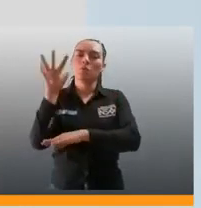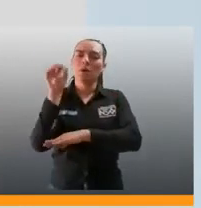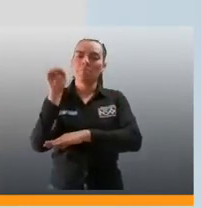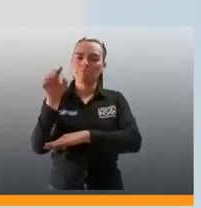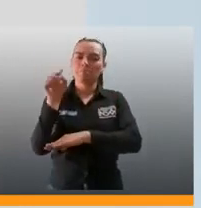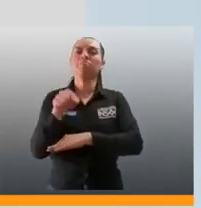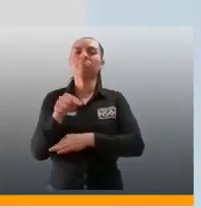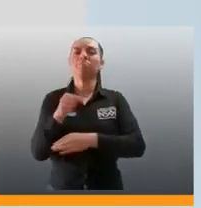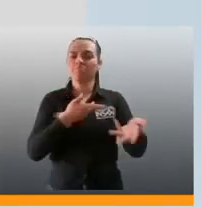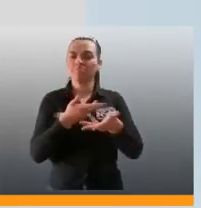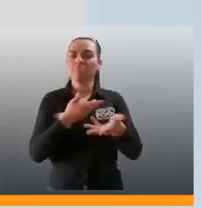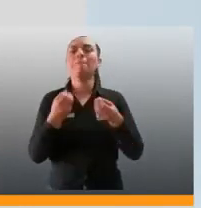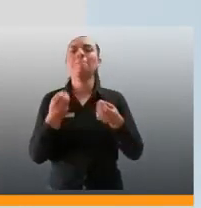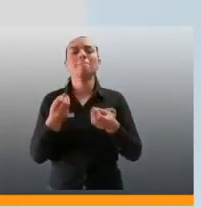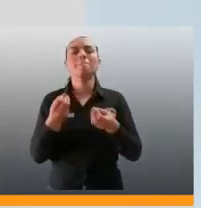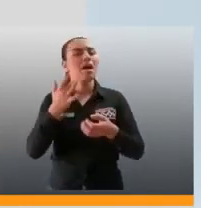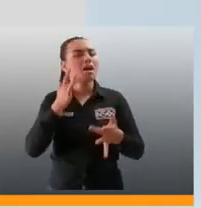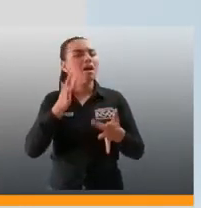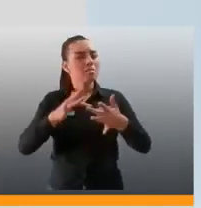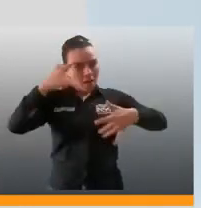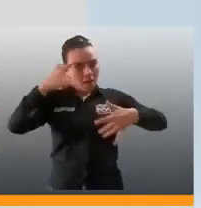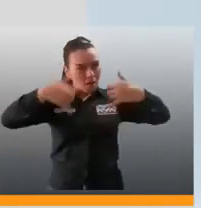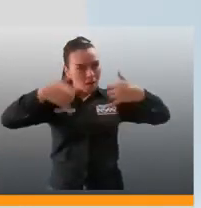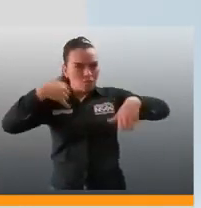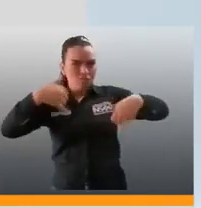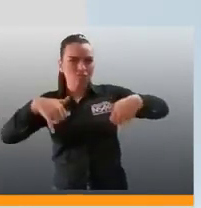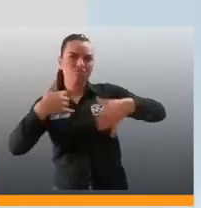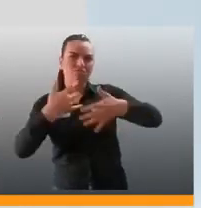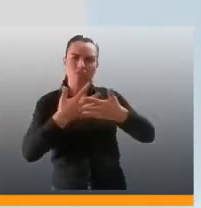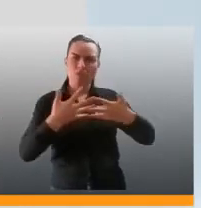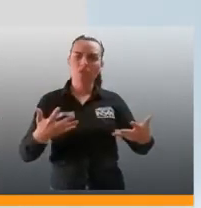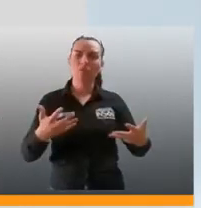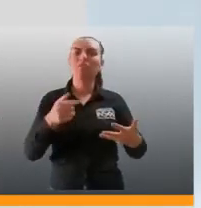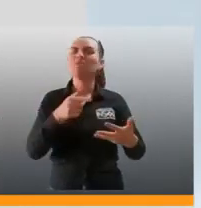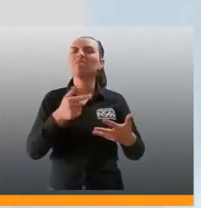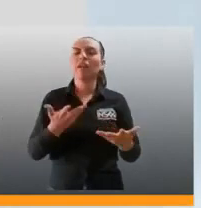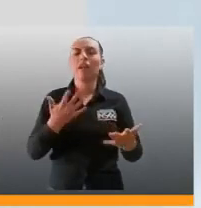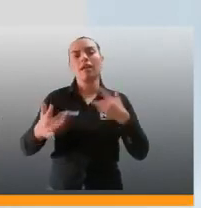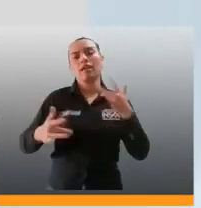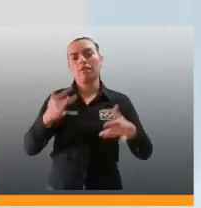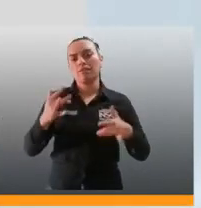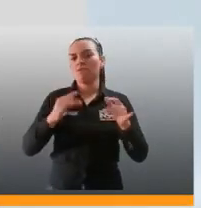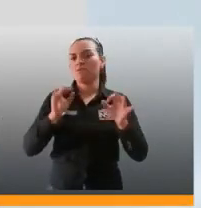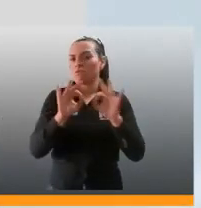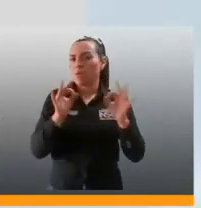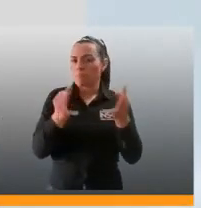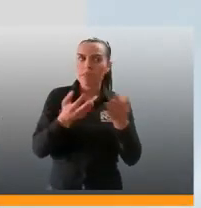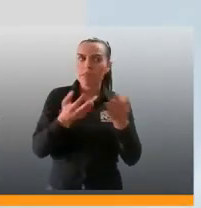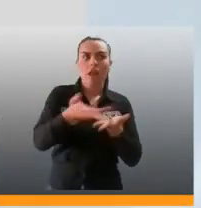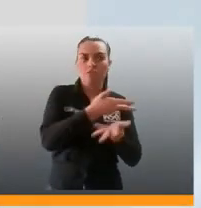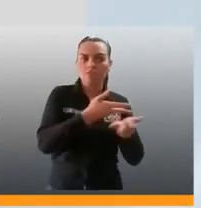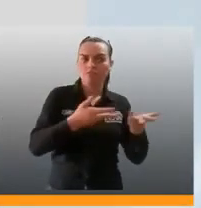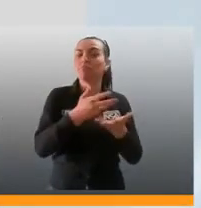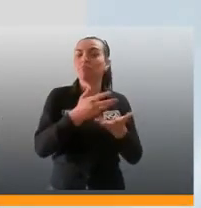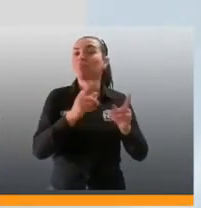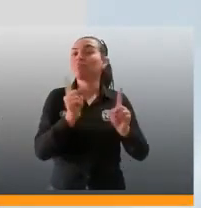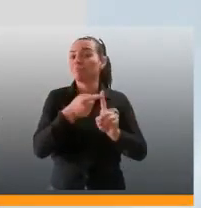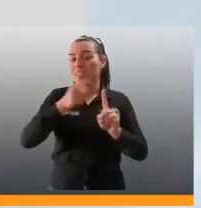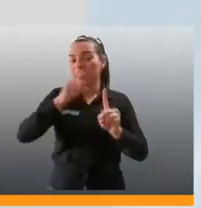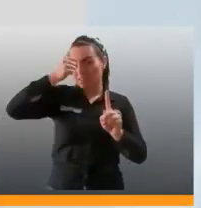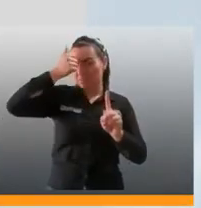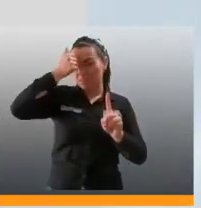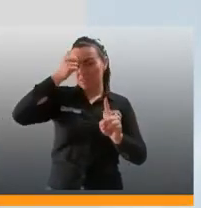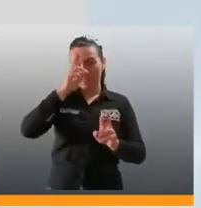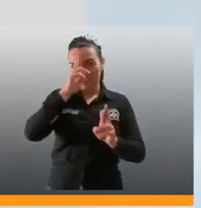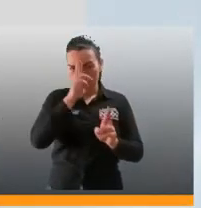lúdicas para que también estemos divirtiéndonos en familia y empecemos por el respeto y todo lo que